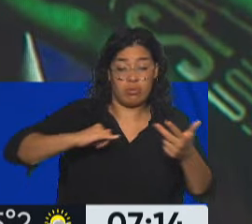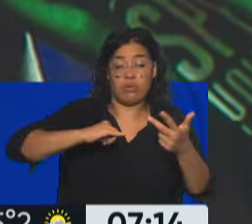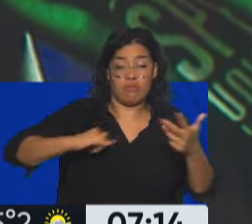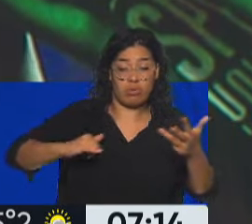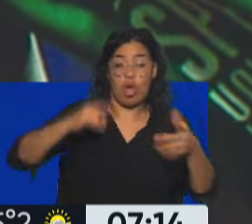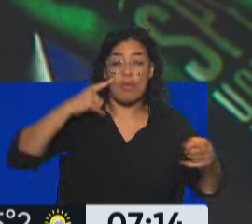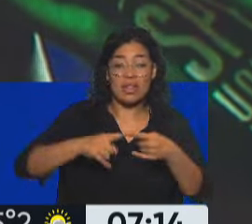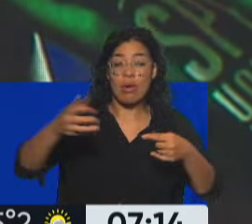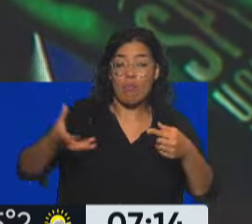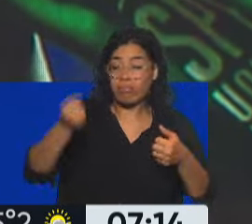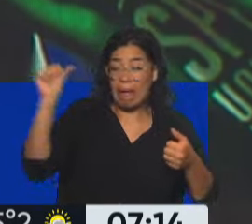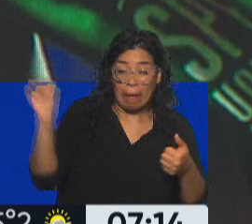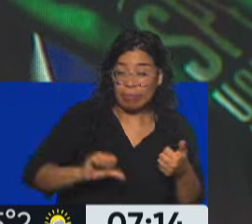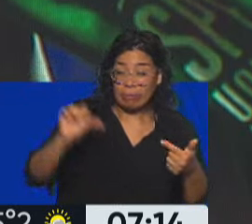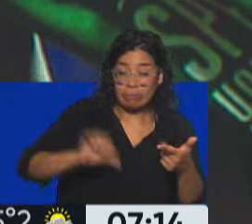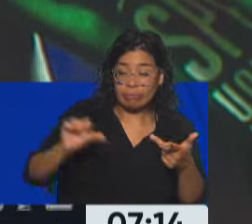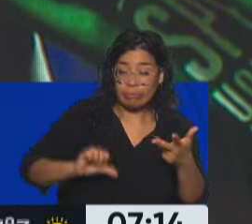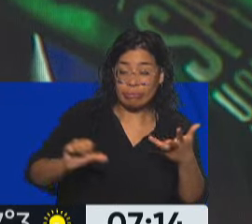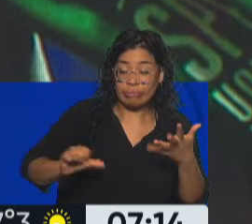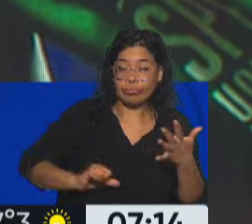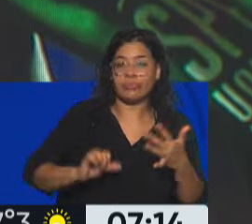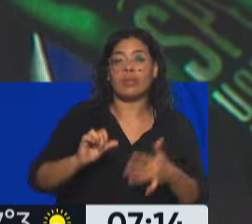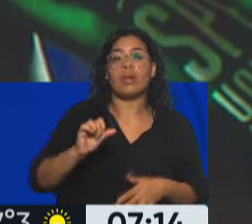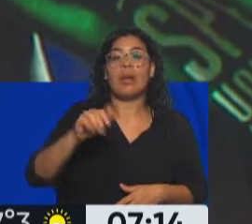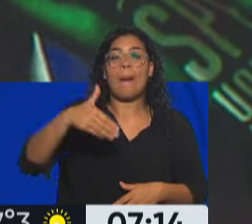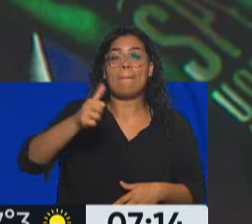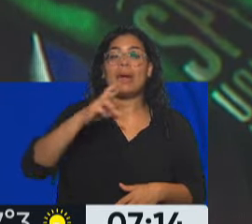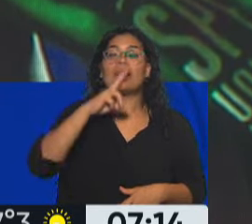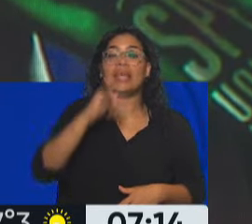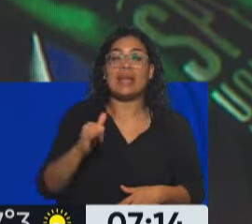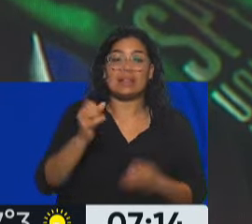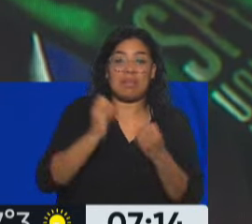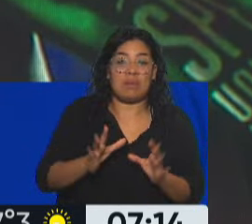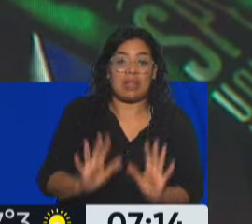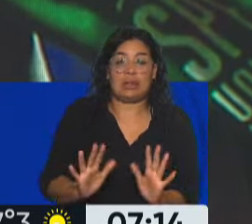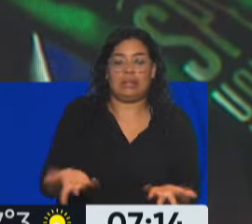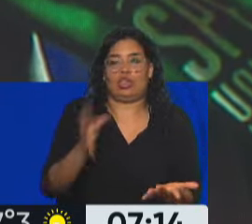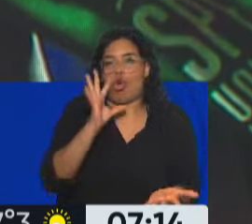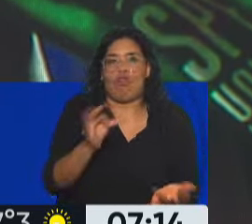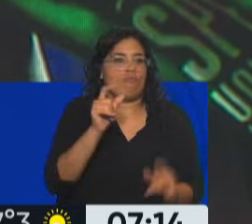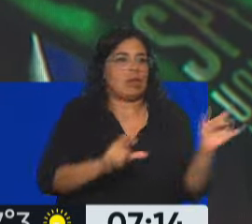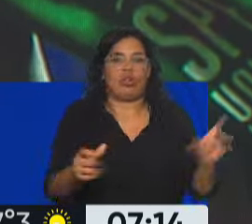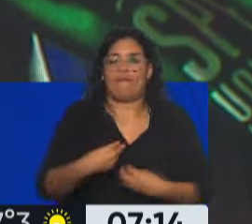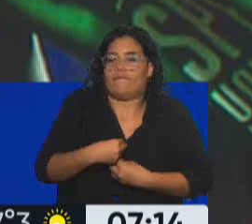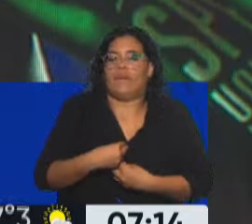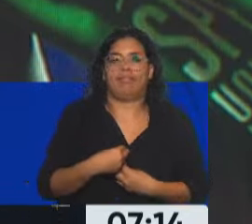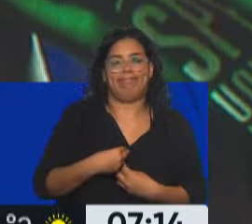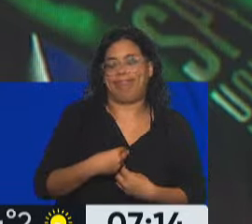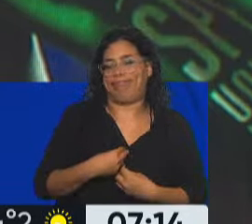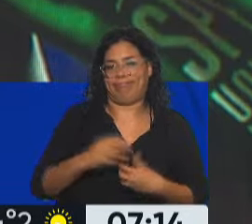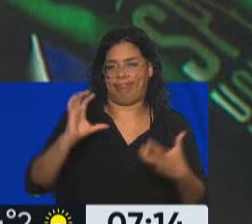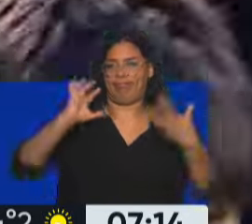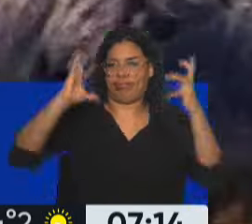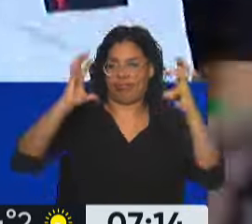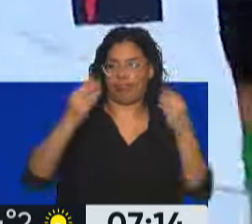logrados. Esto empezó con Diego Martínez y sin ningún tipo de duda la reacción de la gente tiene que ver con la continuidad de un plantel, no el